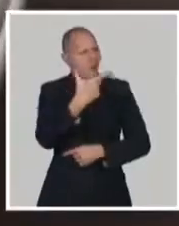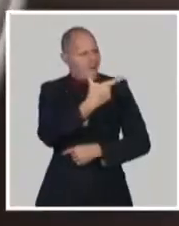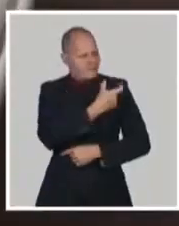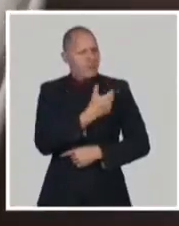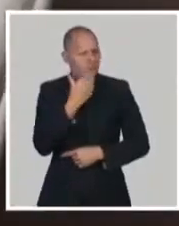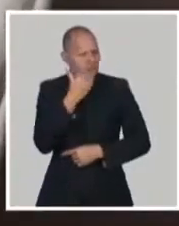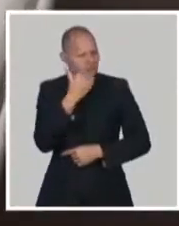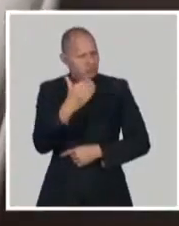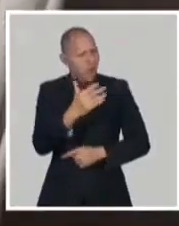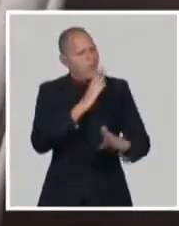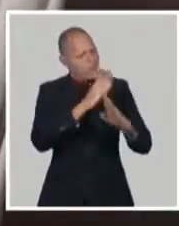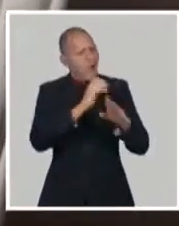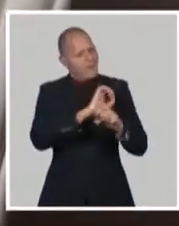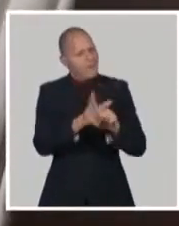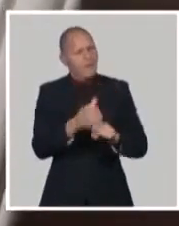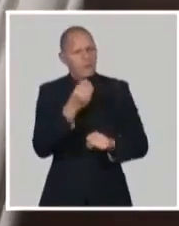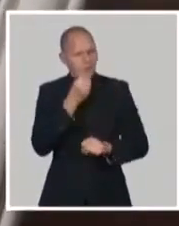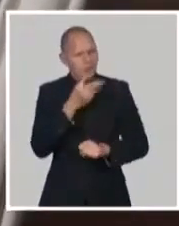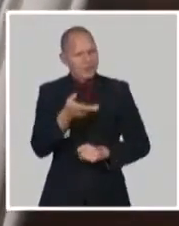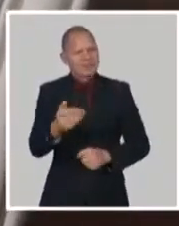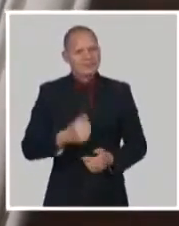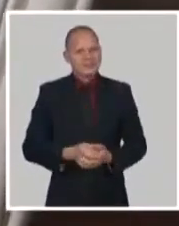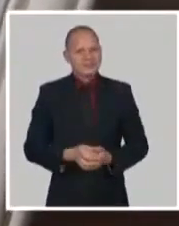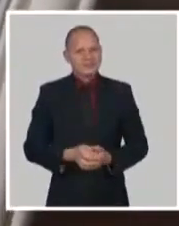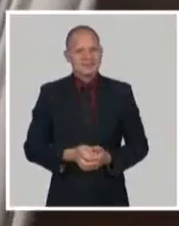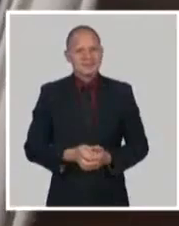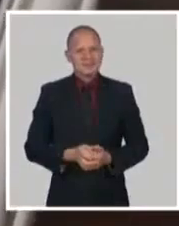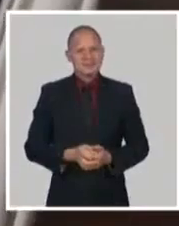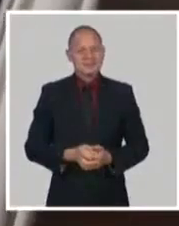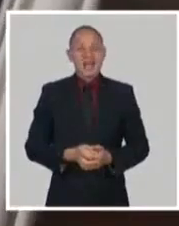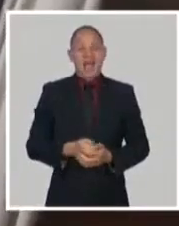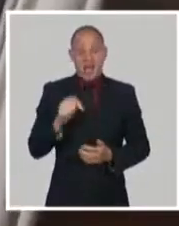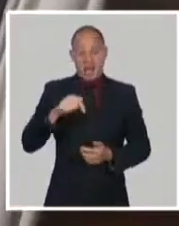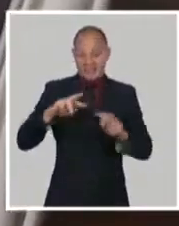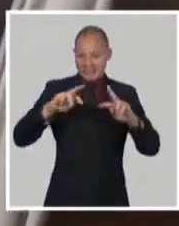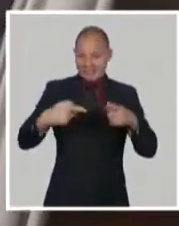vacunas para enfrentar a la COVID-19, está esta tarde de nuevo con